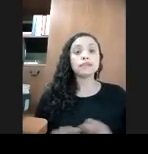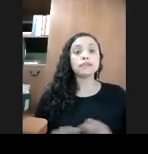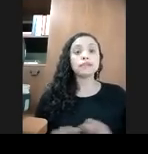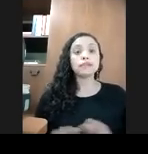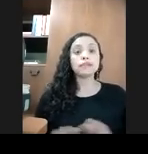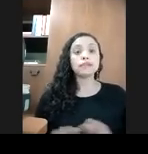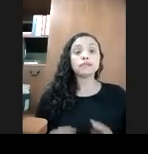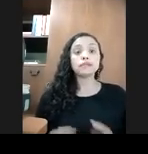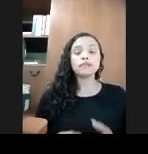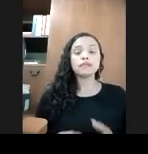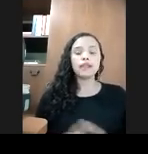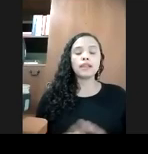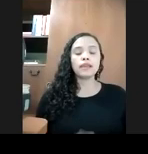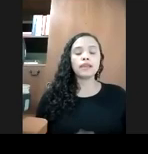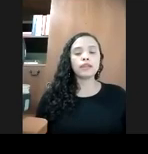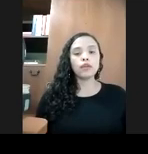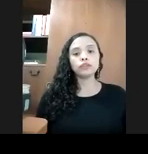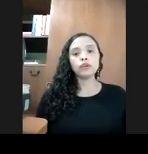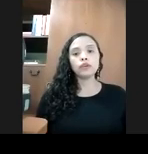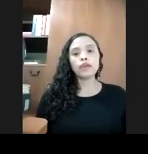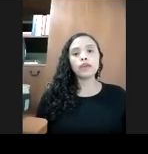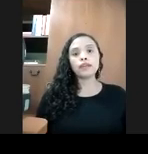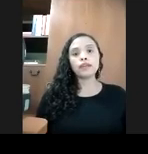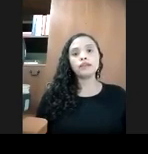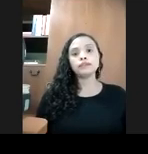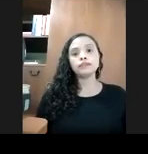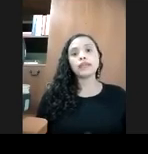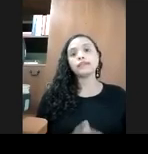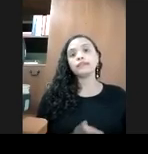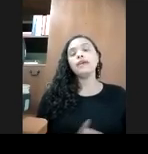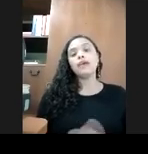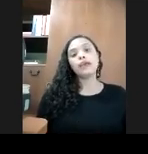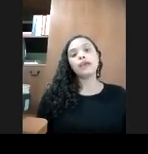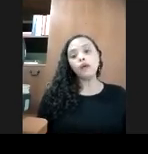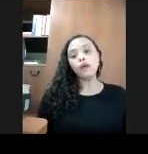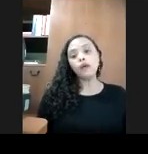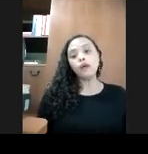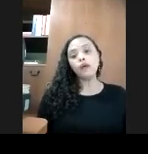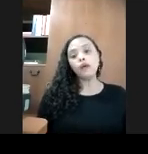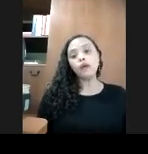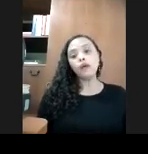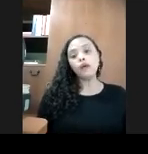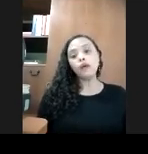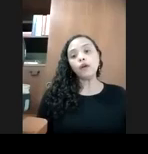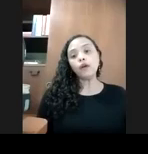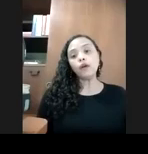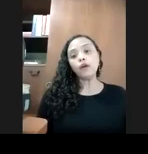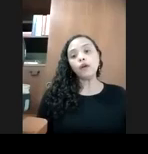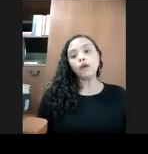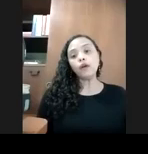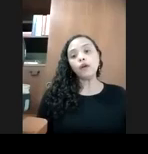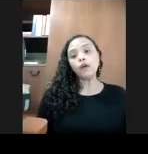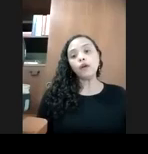presencial en otros, en 3 estados de Venezuela, en los